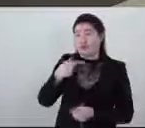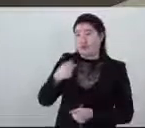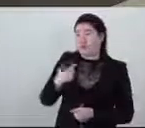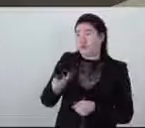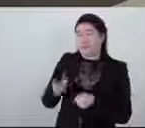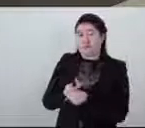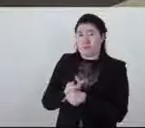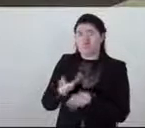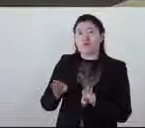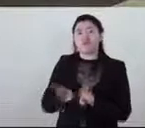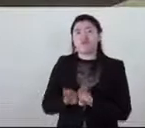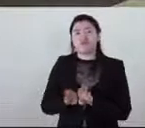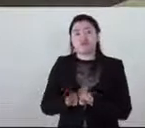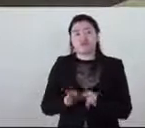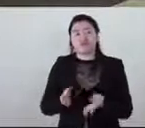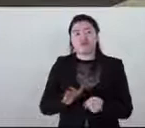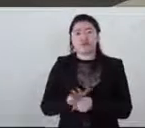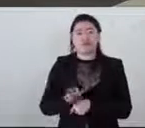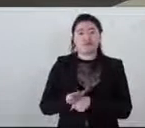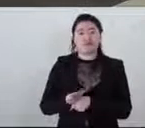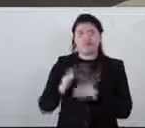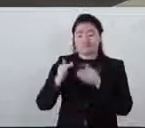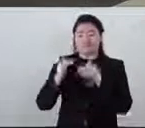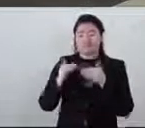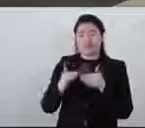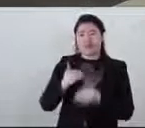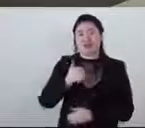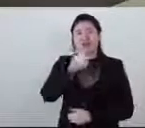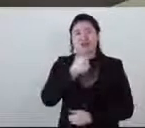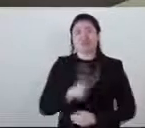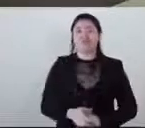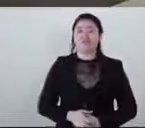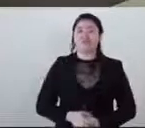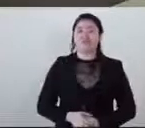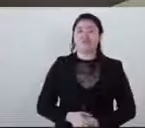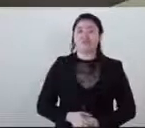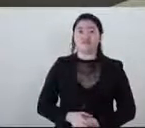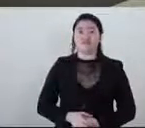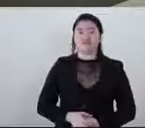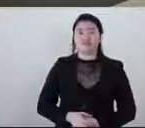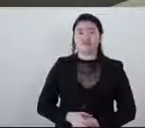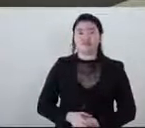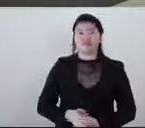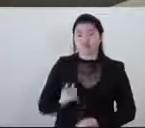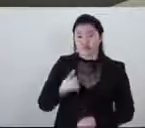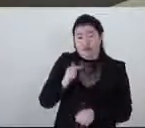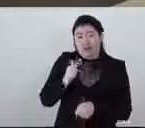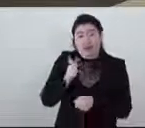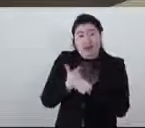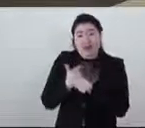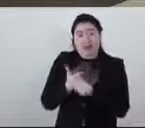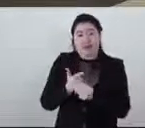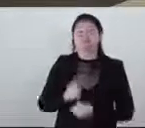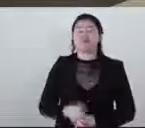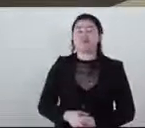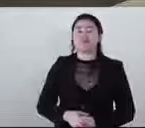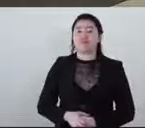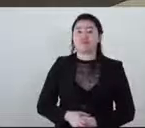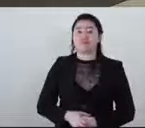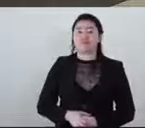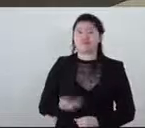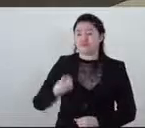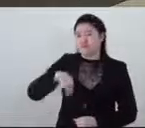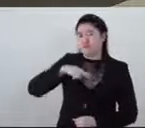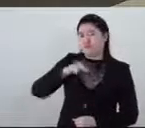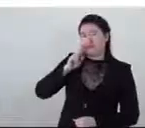pasar al punto 6, hallazgos preliminares en la fase 1. Lo anterior nos